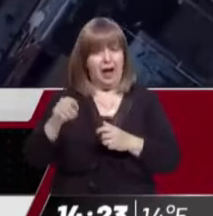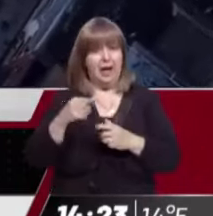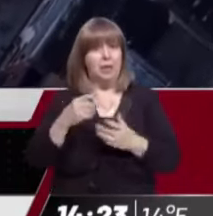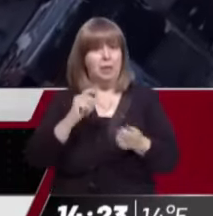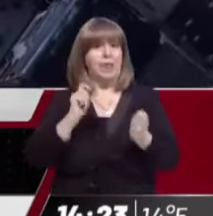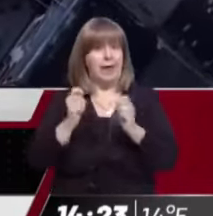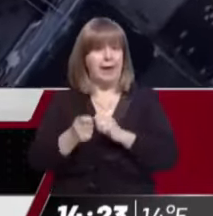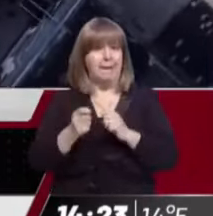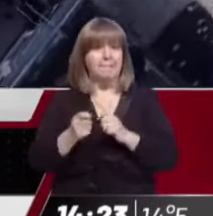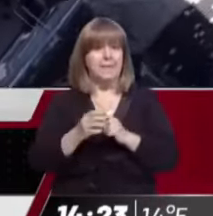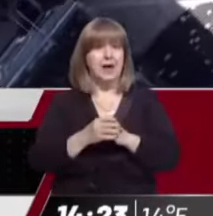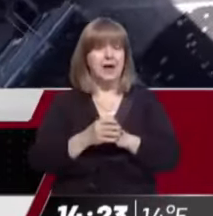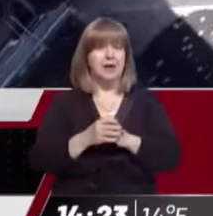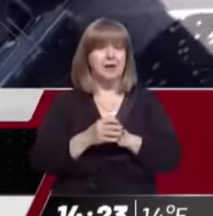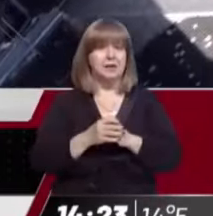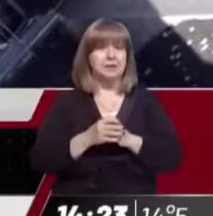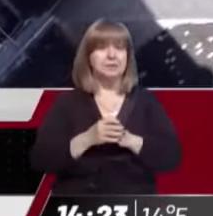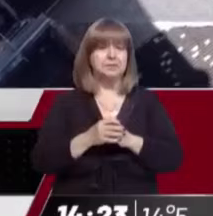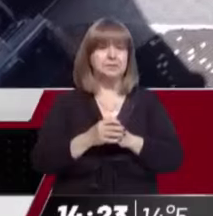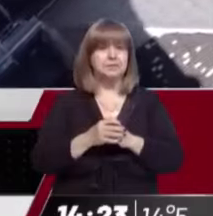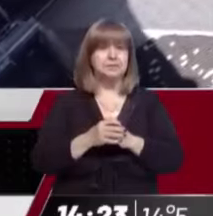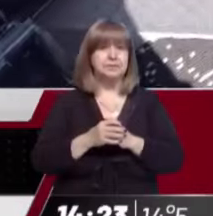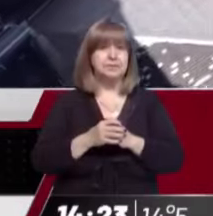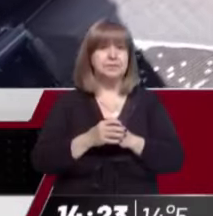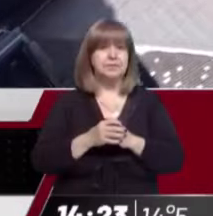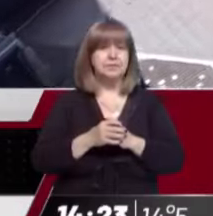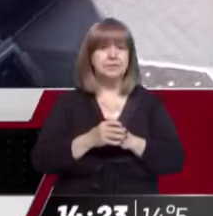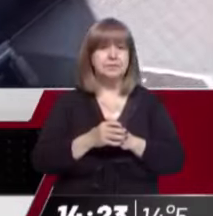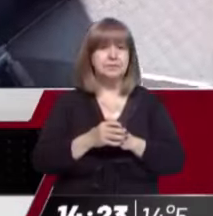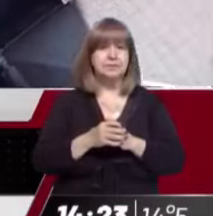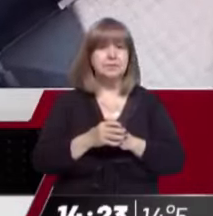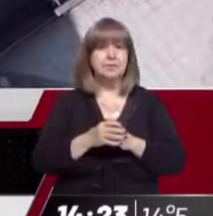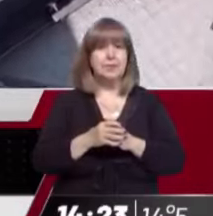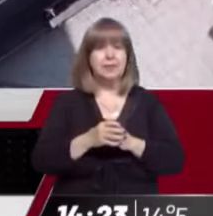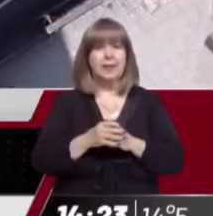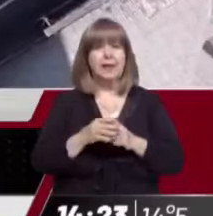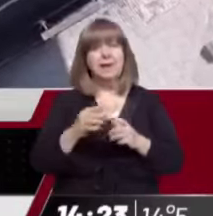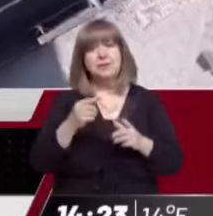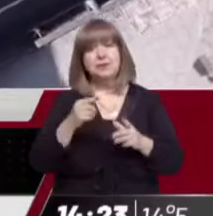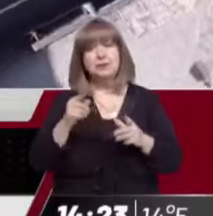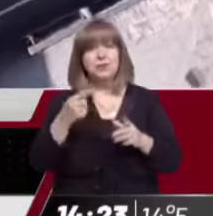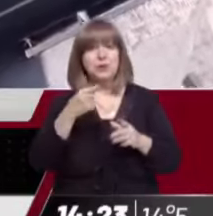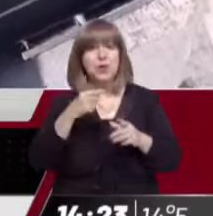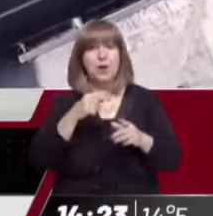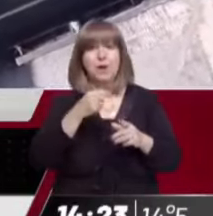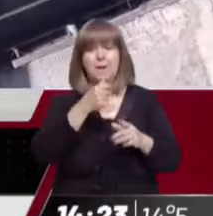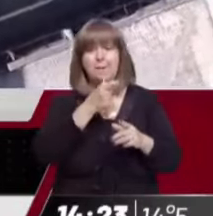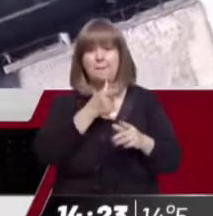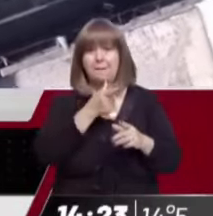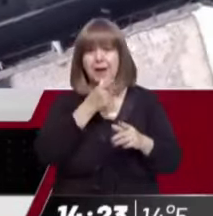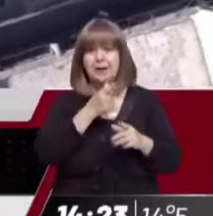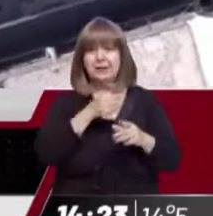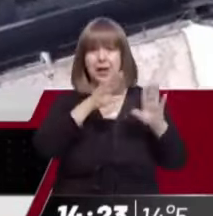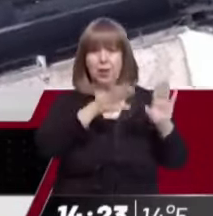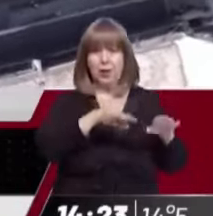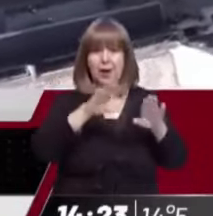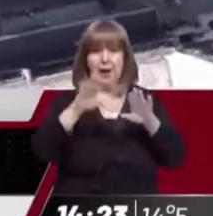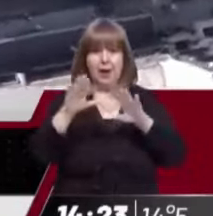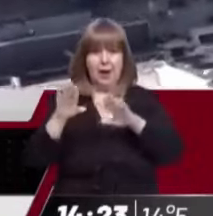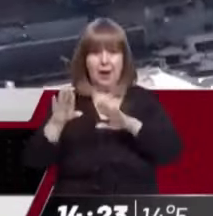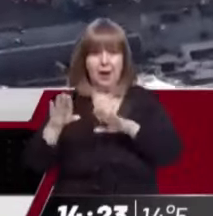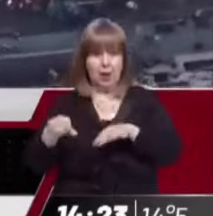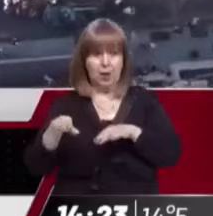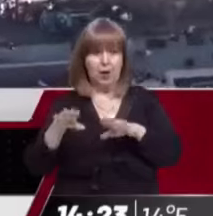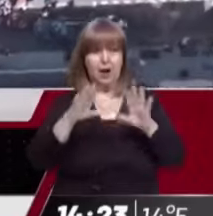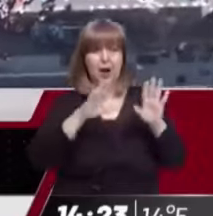esa exigencia también en nuestro sistema, más allá de la gratuidad? A ver, sí, igual creo que la pregunta que se me hizo en la mañana era un poquito sacada de